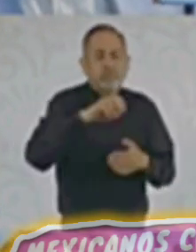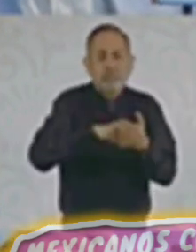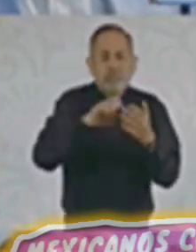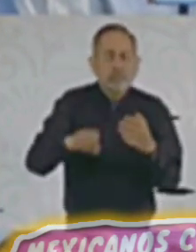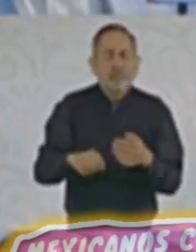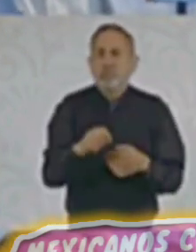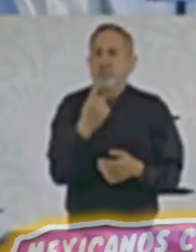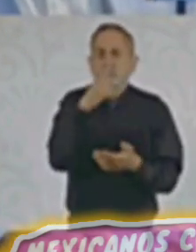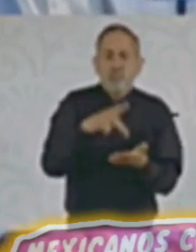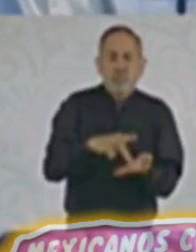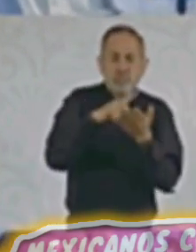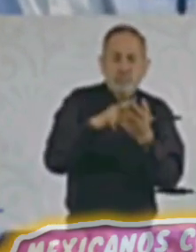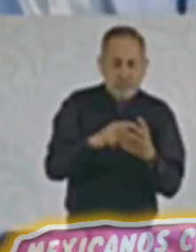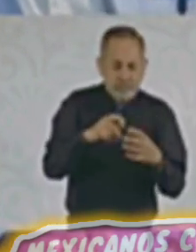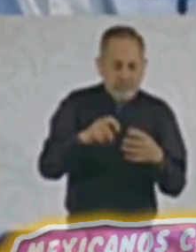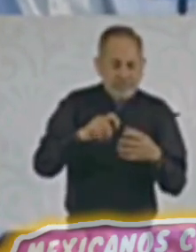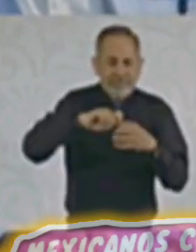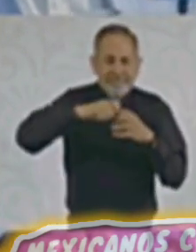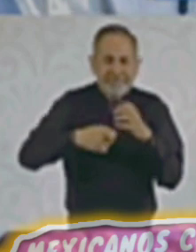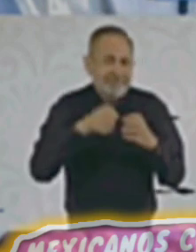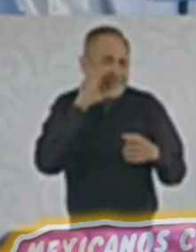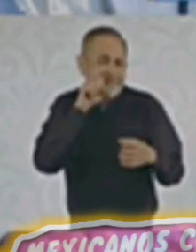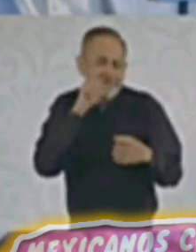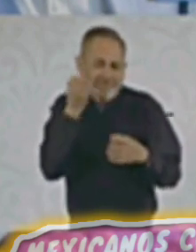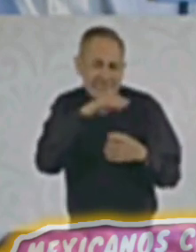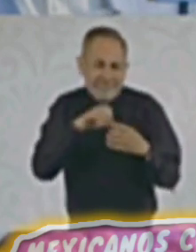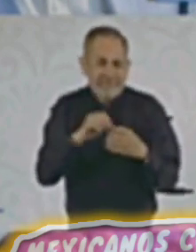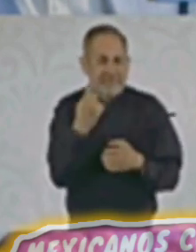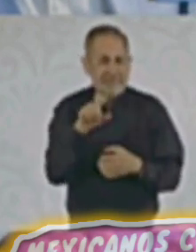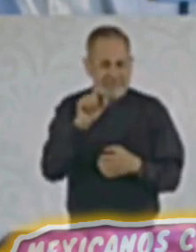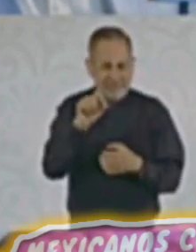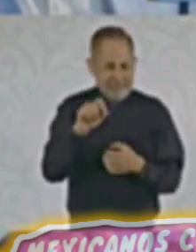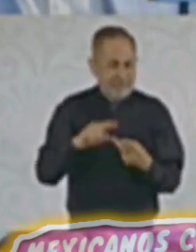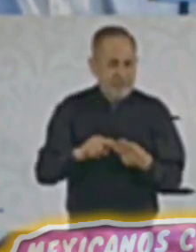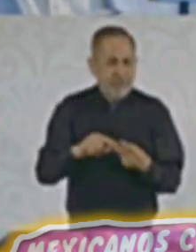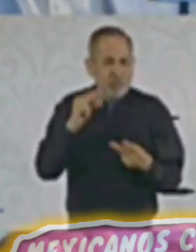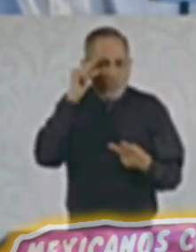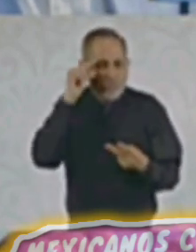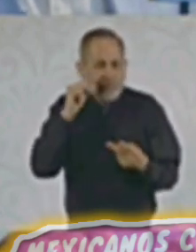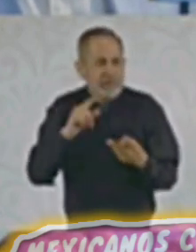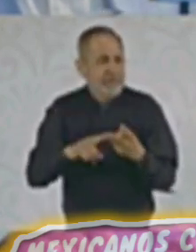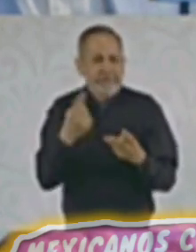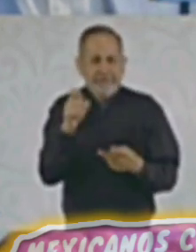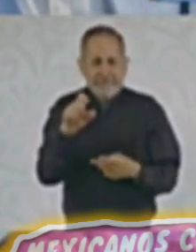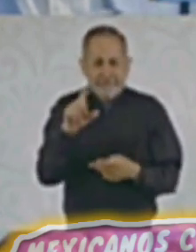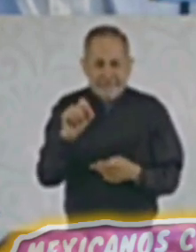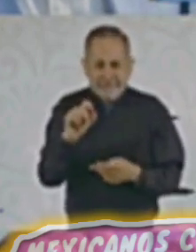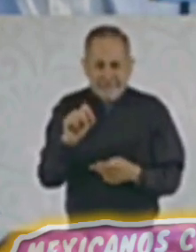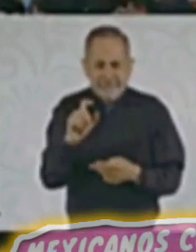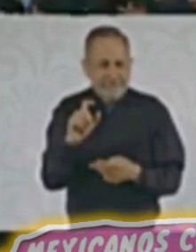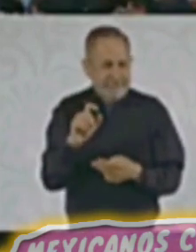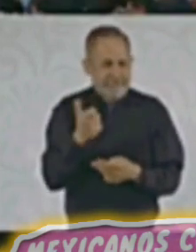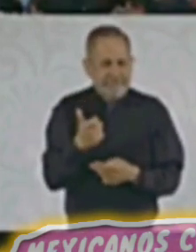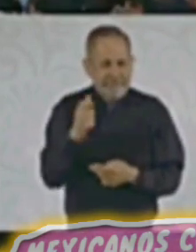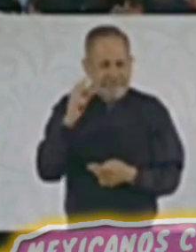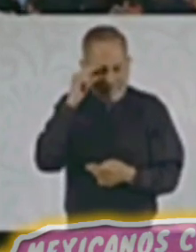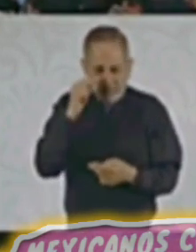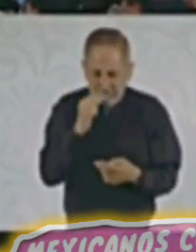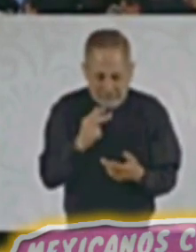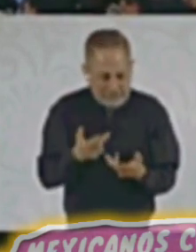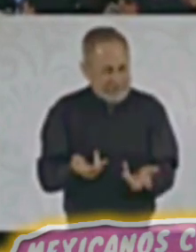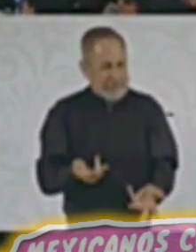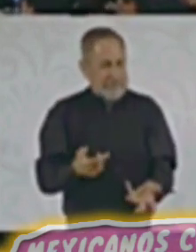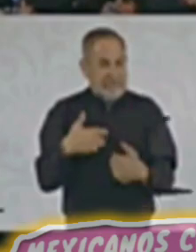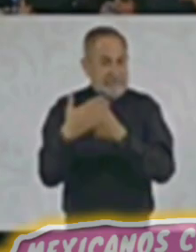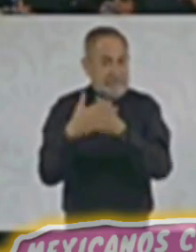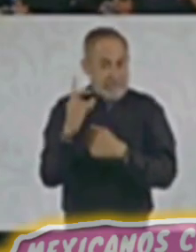el kilo de mandarina 120 pesos, las uvas un poquito en ese tenor. ¿Qué esperaríamos en diciembre o a 2 meses de que